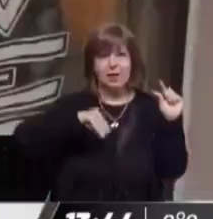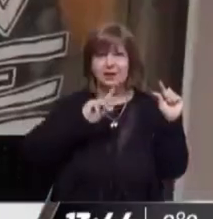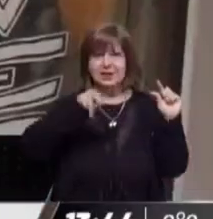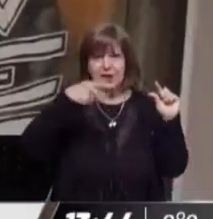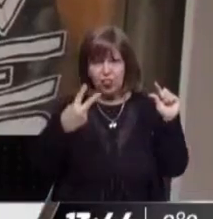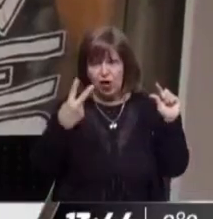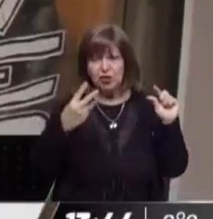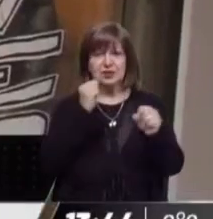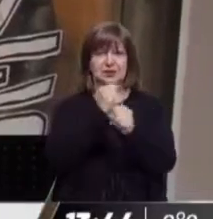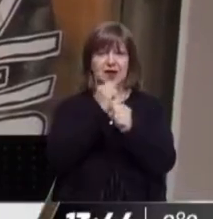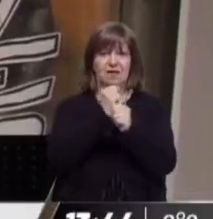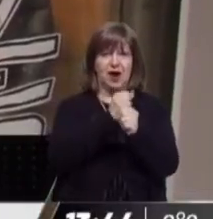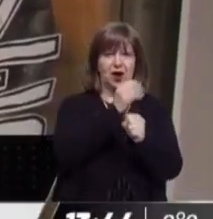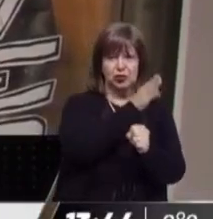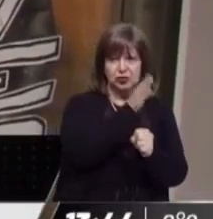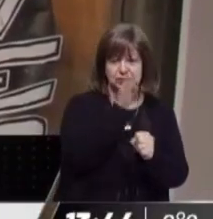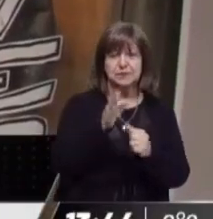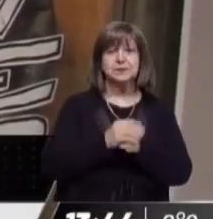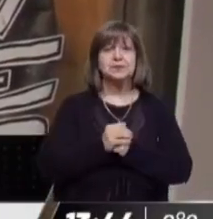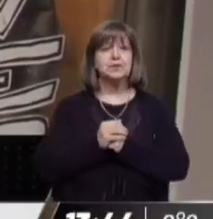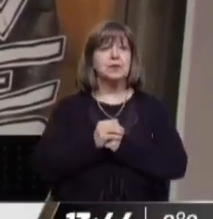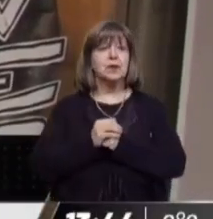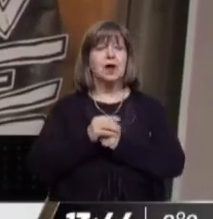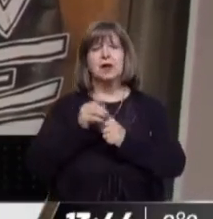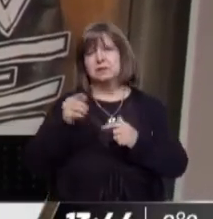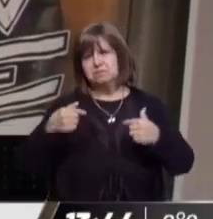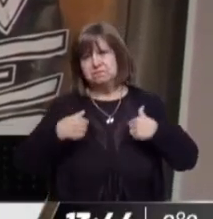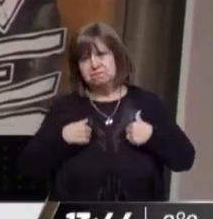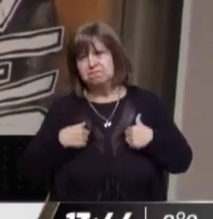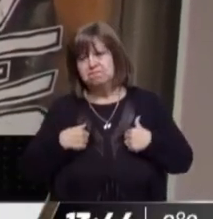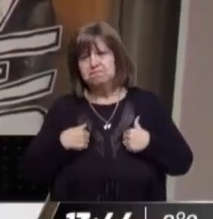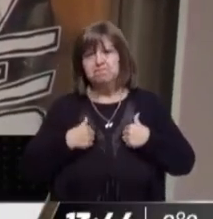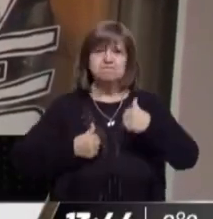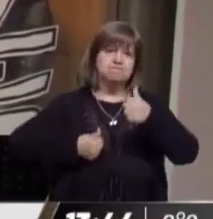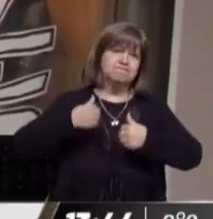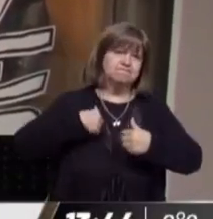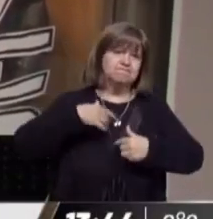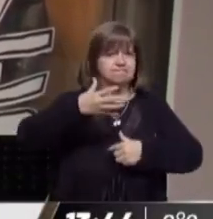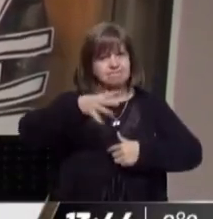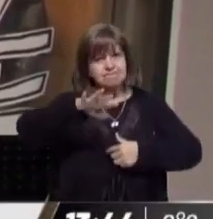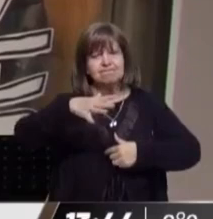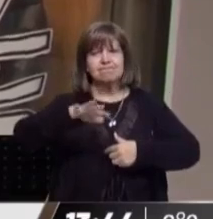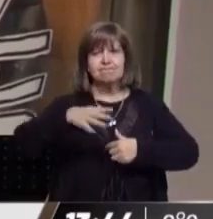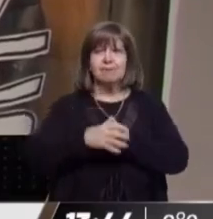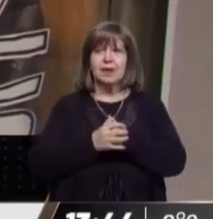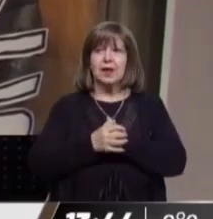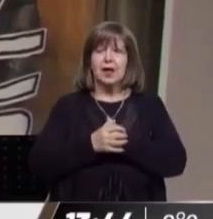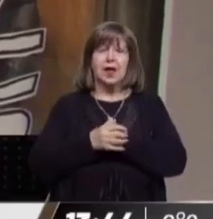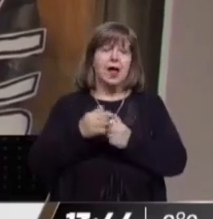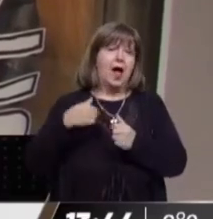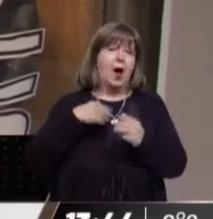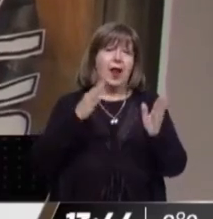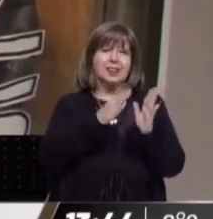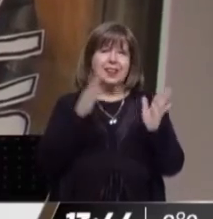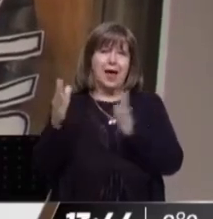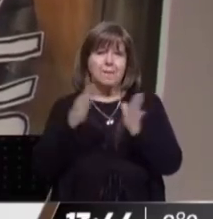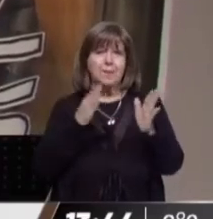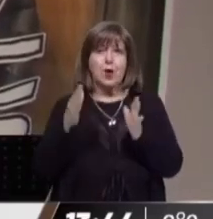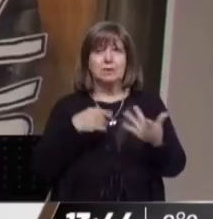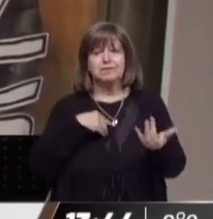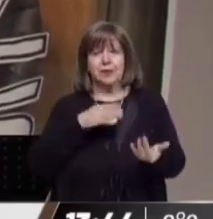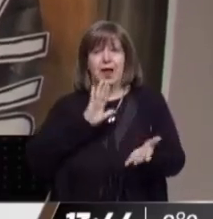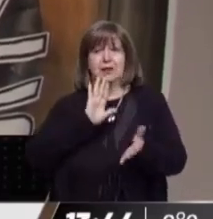como siempre viste hay altas y bajas y lo que sucede Bueno estamos en un periodo de